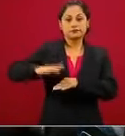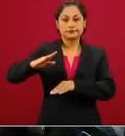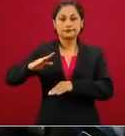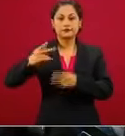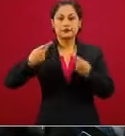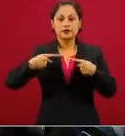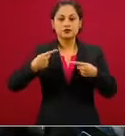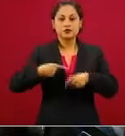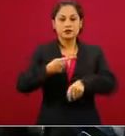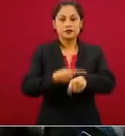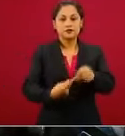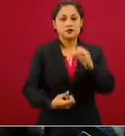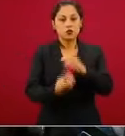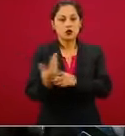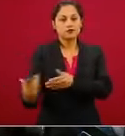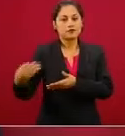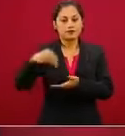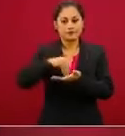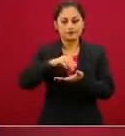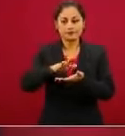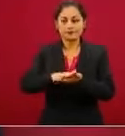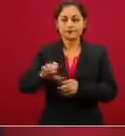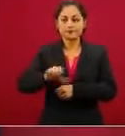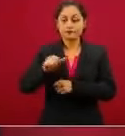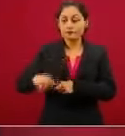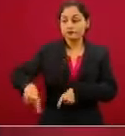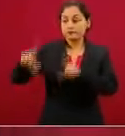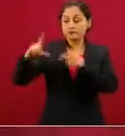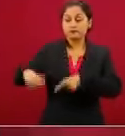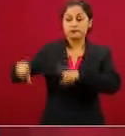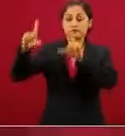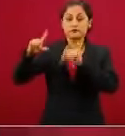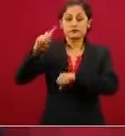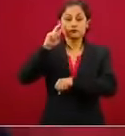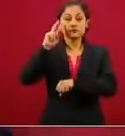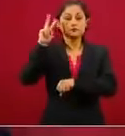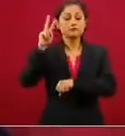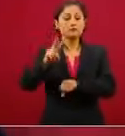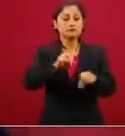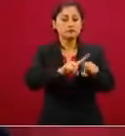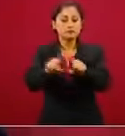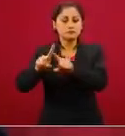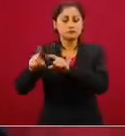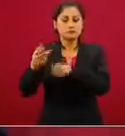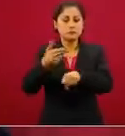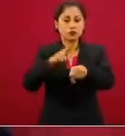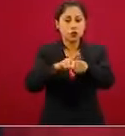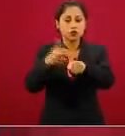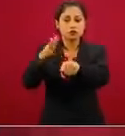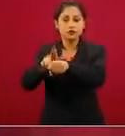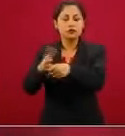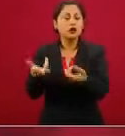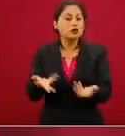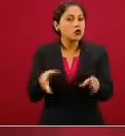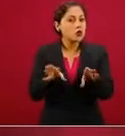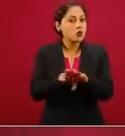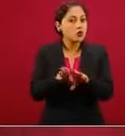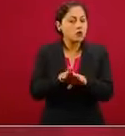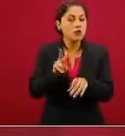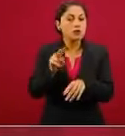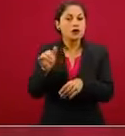nuevos casos. En las siguientes 3 diapositivas lo que vemos es la ocupación hospitalaria, que es el elemento principal de